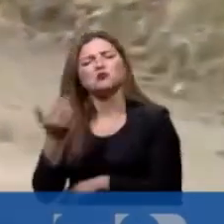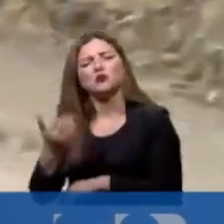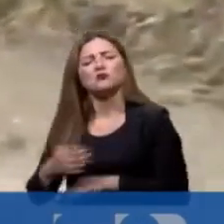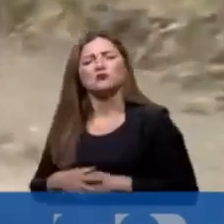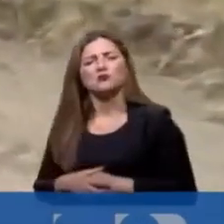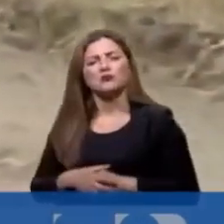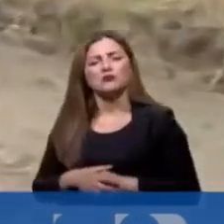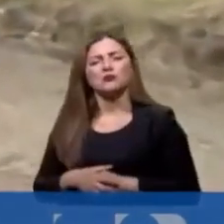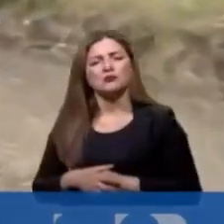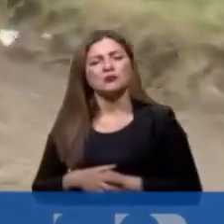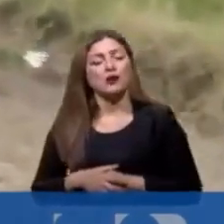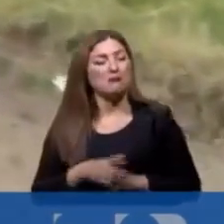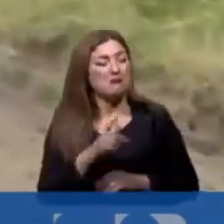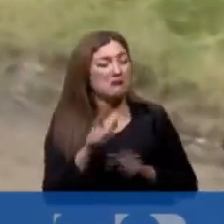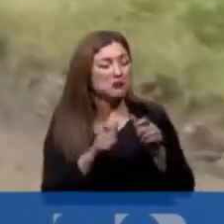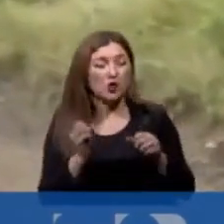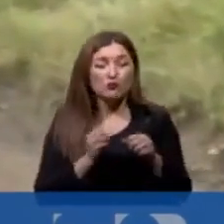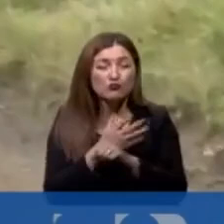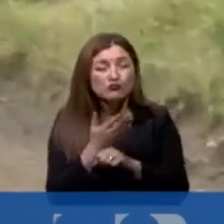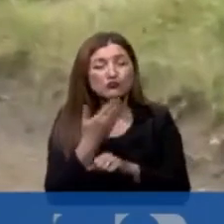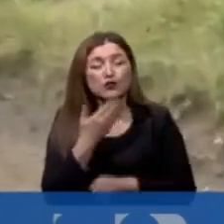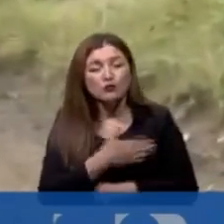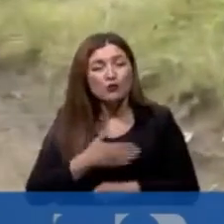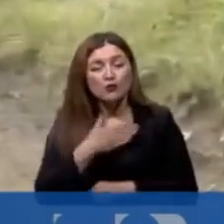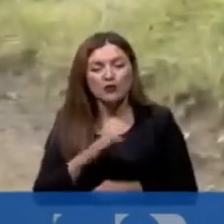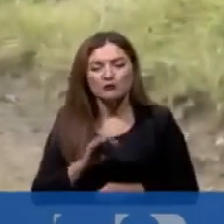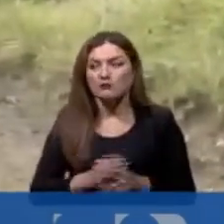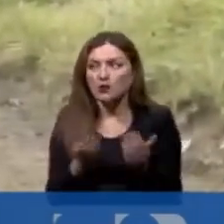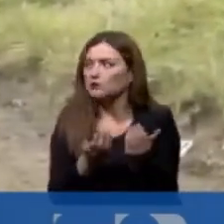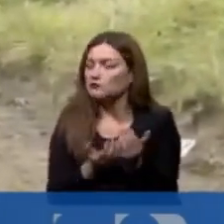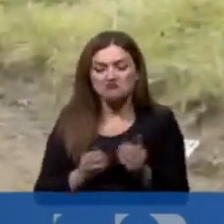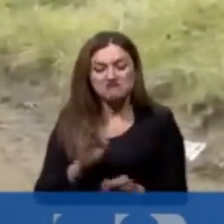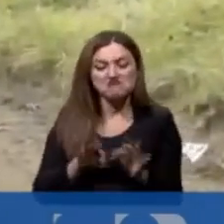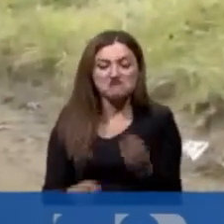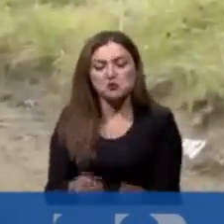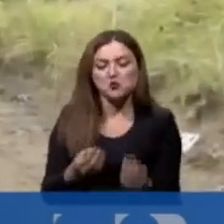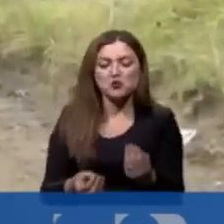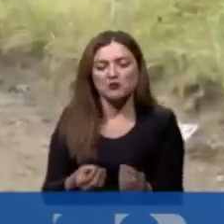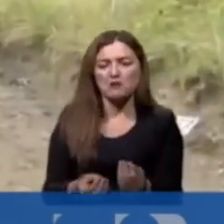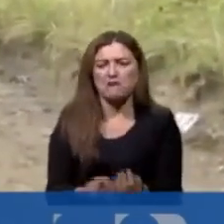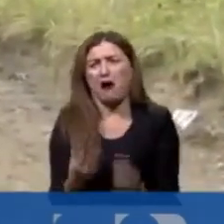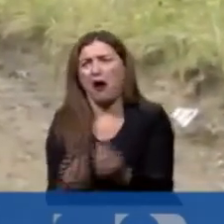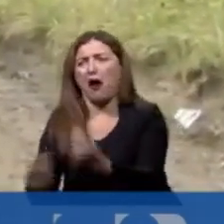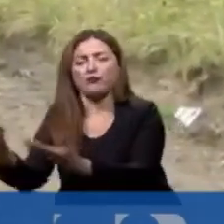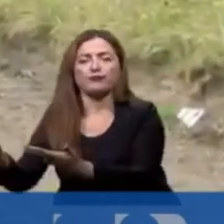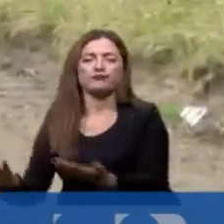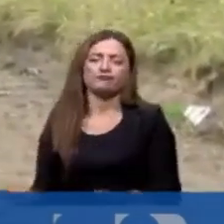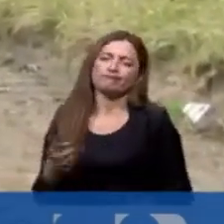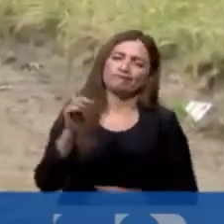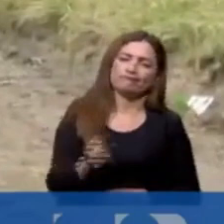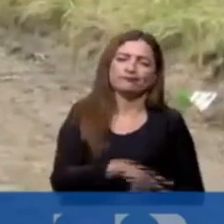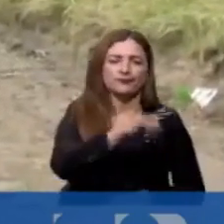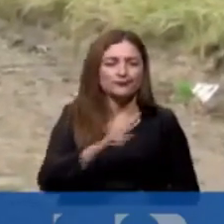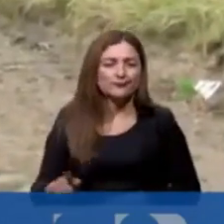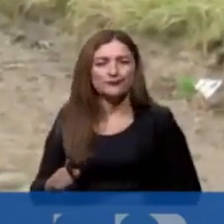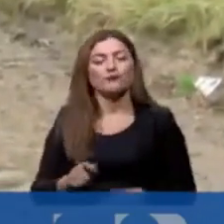Nosotros lo que recomendamos a la ciudadanía es por favor evitar las quemas de basura, las quemas agrícolas en las cercanías de los parques.